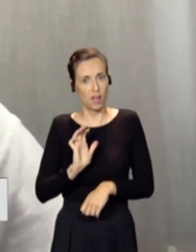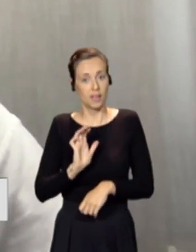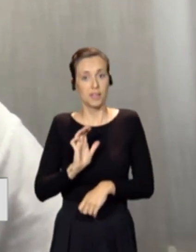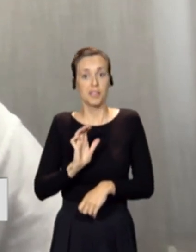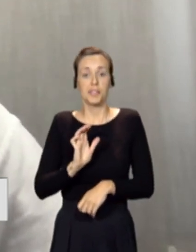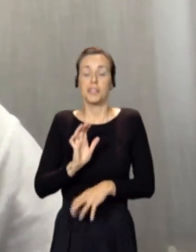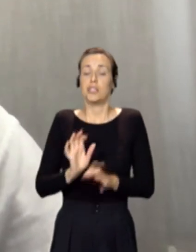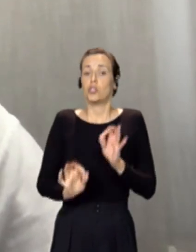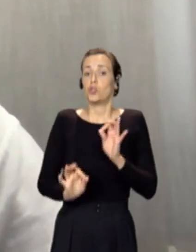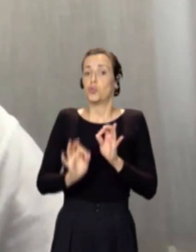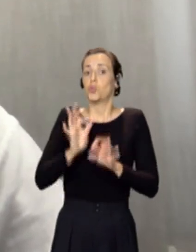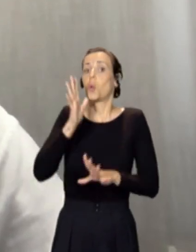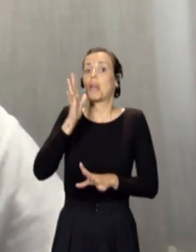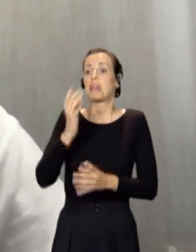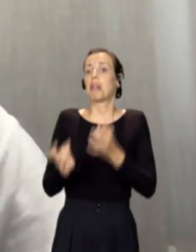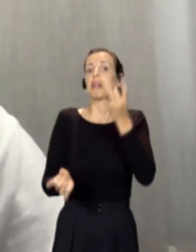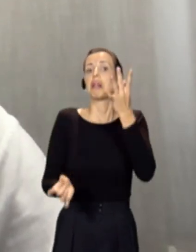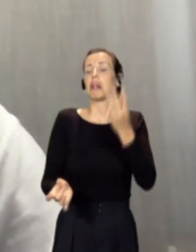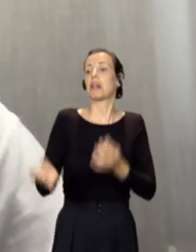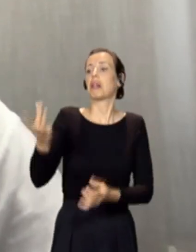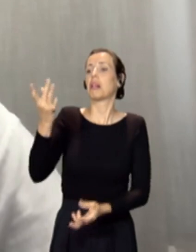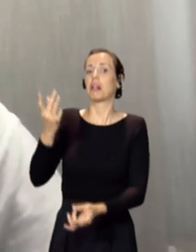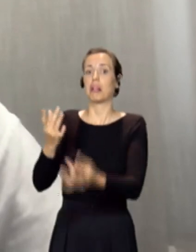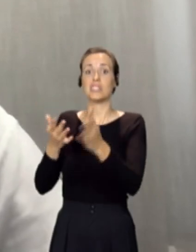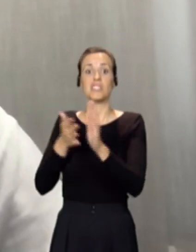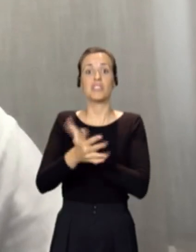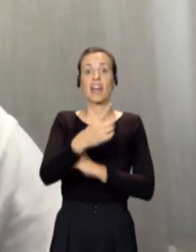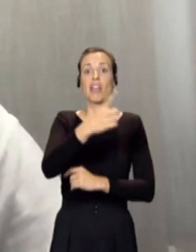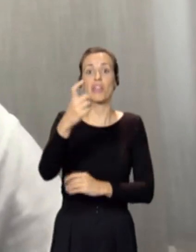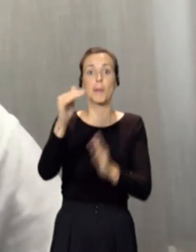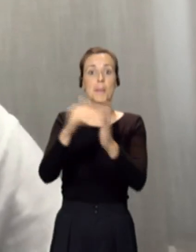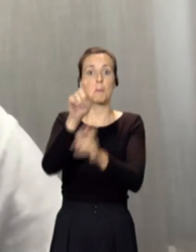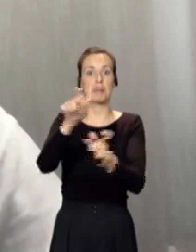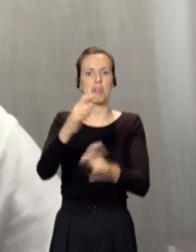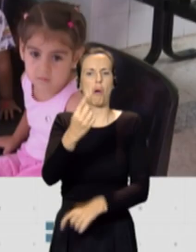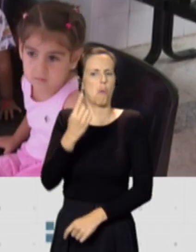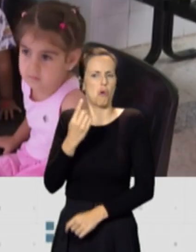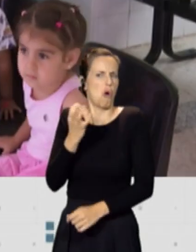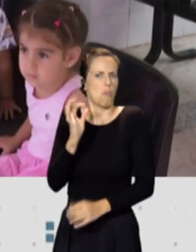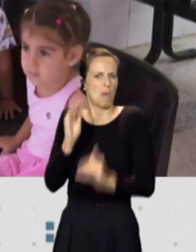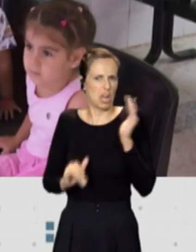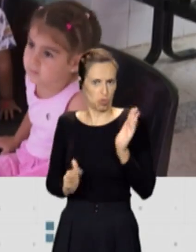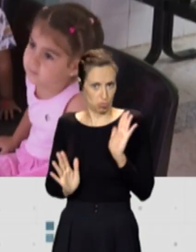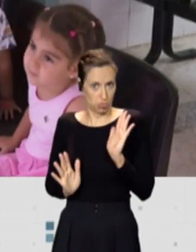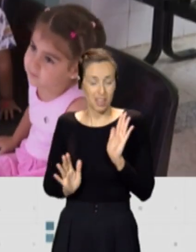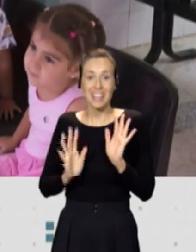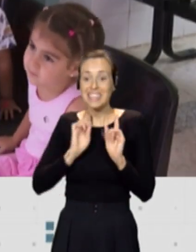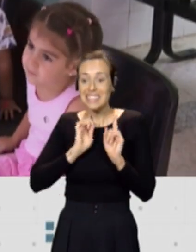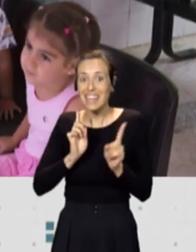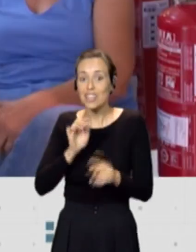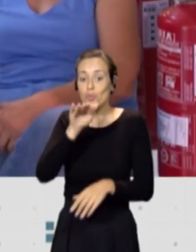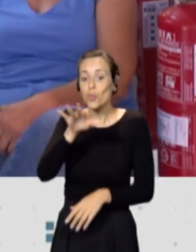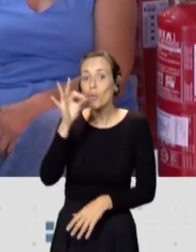aparece afortunadamente con muy poca frecuencia, menos de un caso por cada 100.000 habitantes. Y en este caso se produjo un caso en una